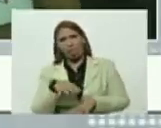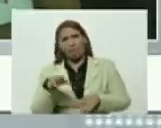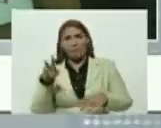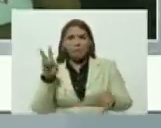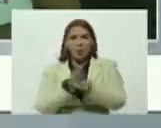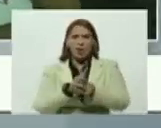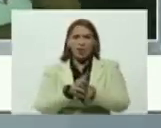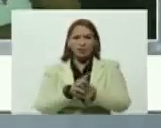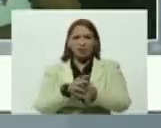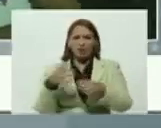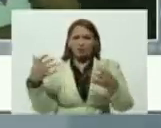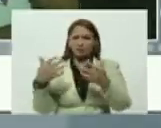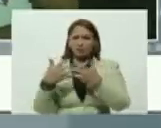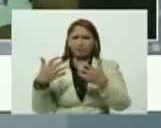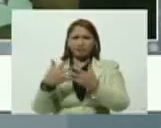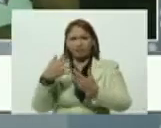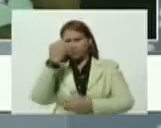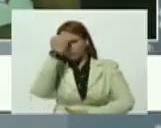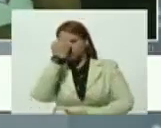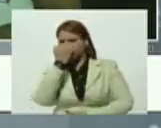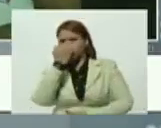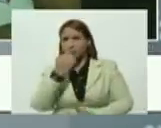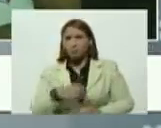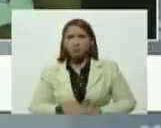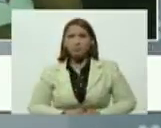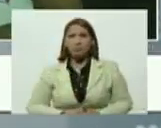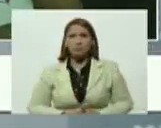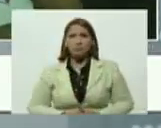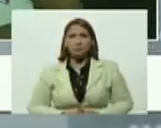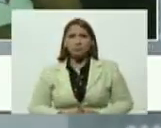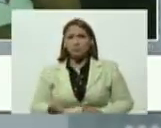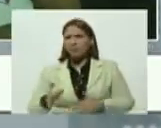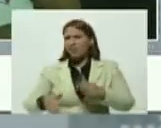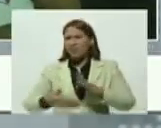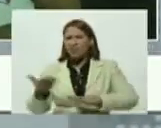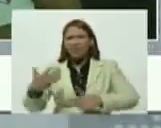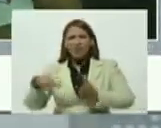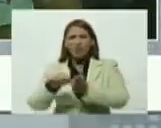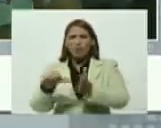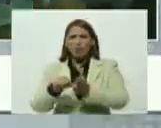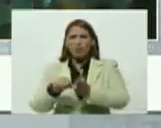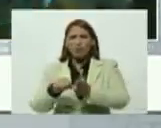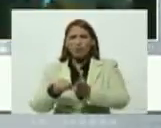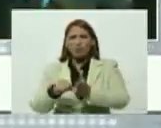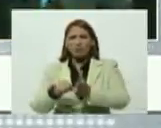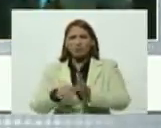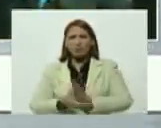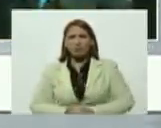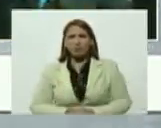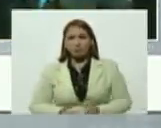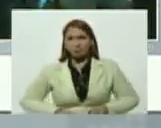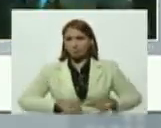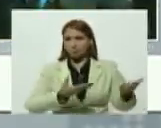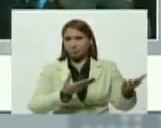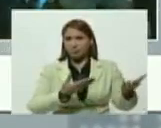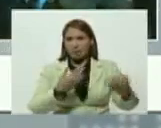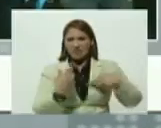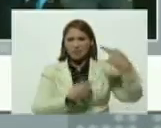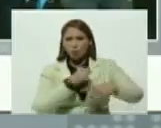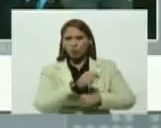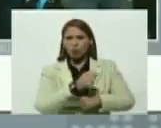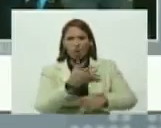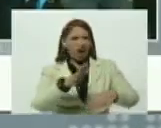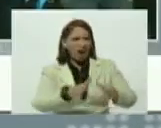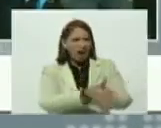la guarimba, el terrorismo. ¿Hacia dónde llevó la juventud la revolución bolivariana? Hacia